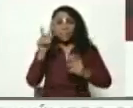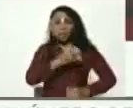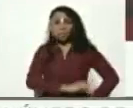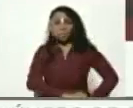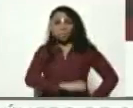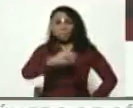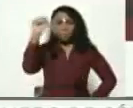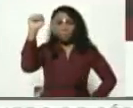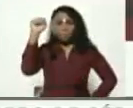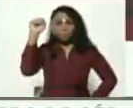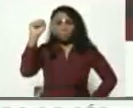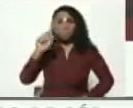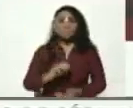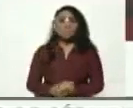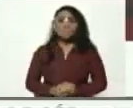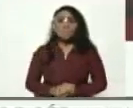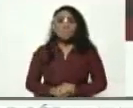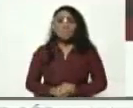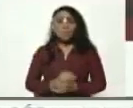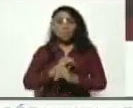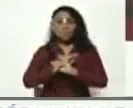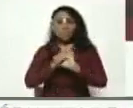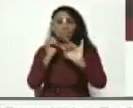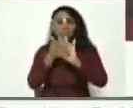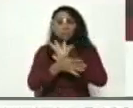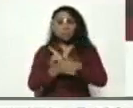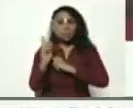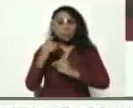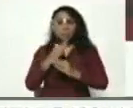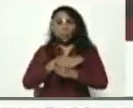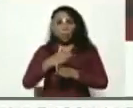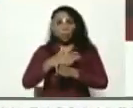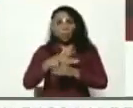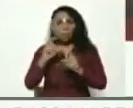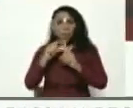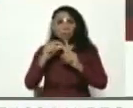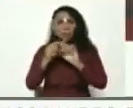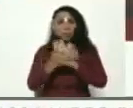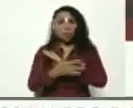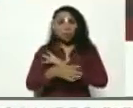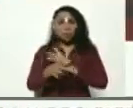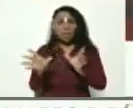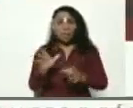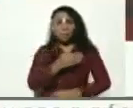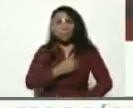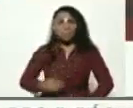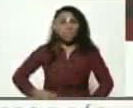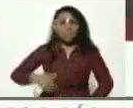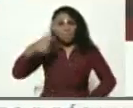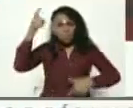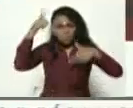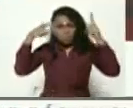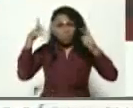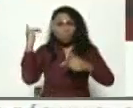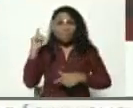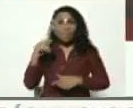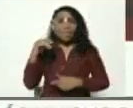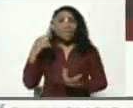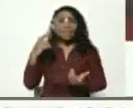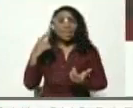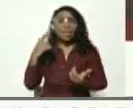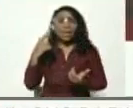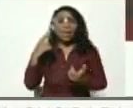Blanco y Ramón Aspurúa. Para finalizar, comparto estas palabras del comandante Chávez en el Aló Presidente